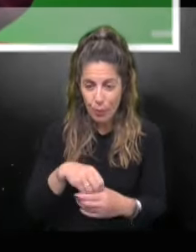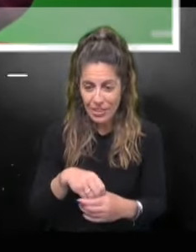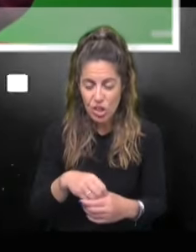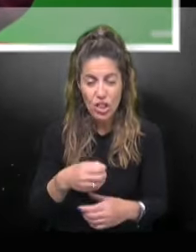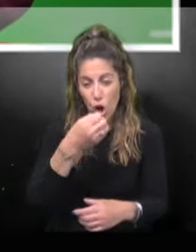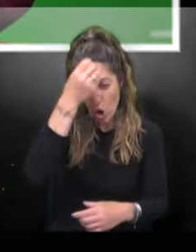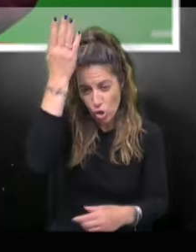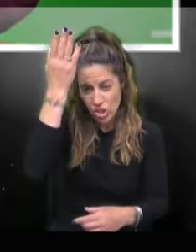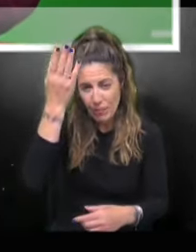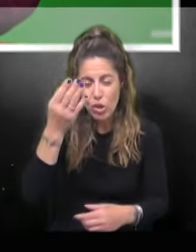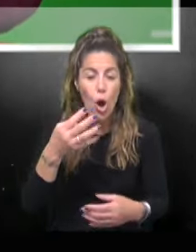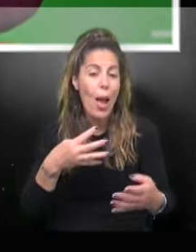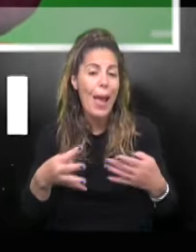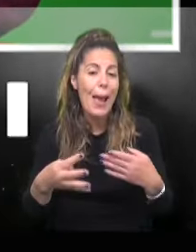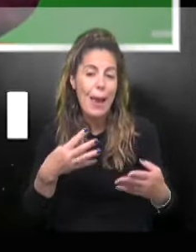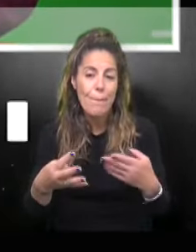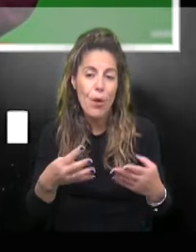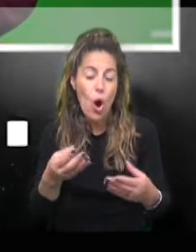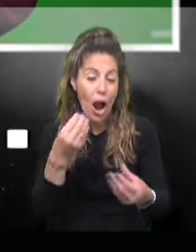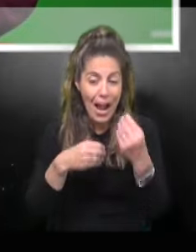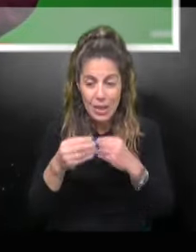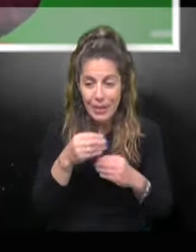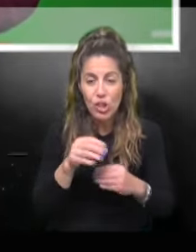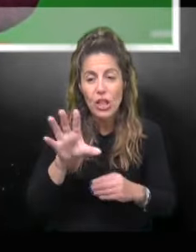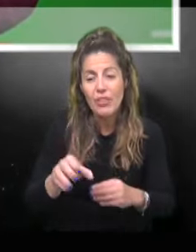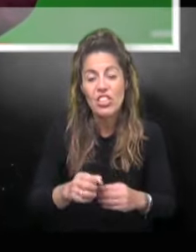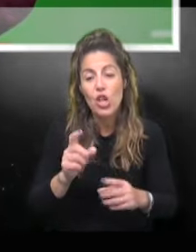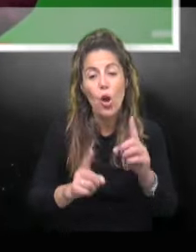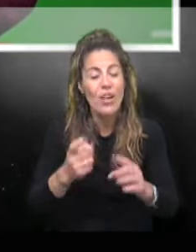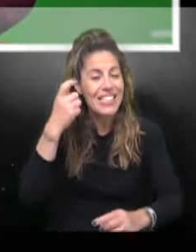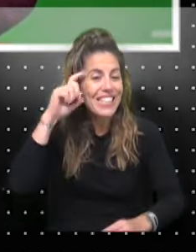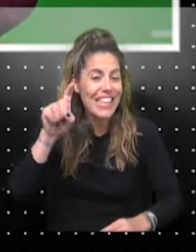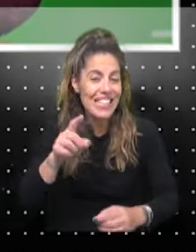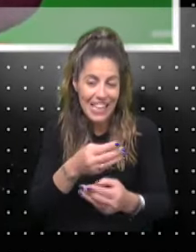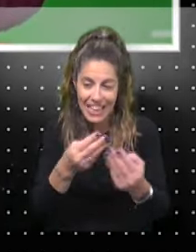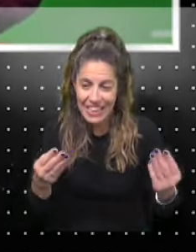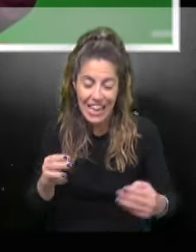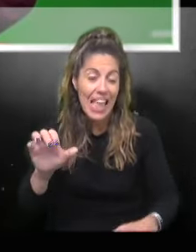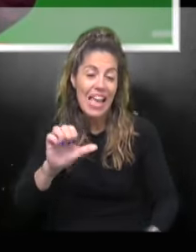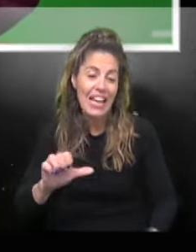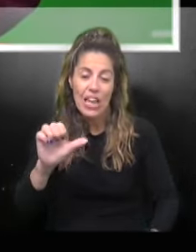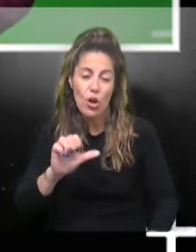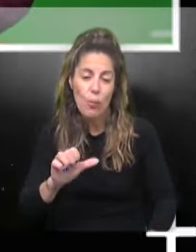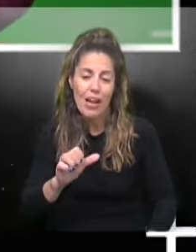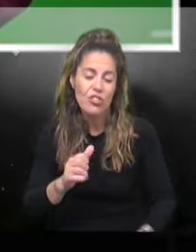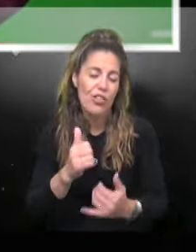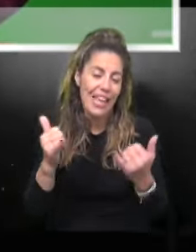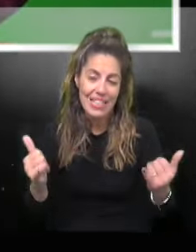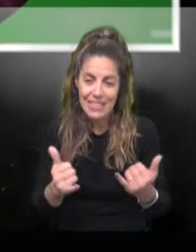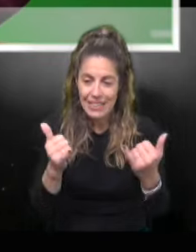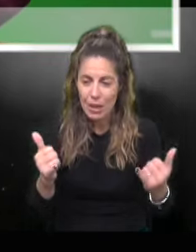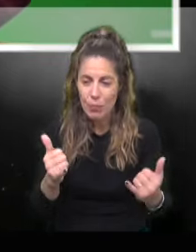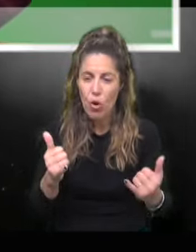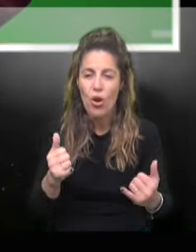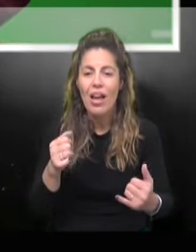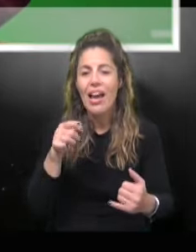de expo de alimentos esencialmente estamos trayendo algunas ideas generales que que en Europa son de larga Data Porque allá